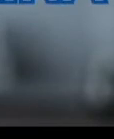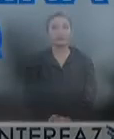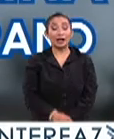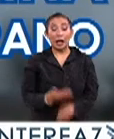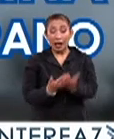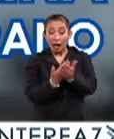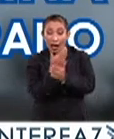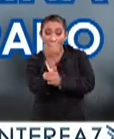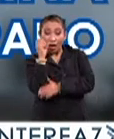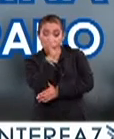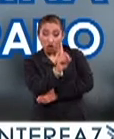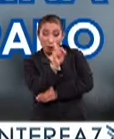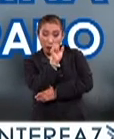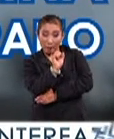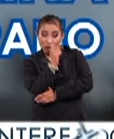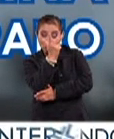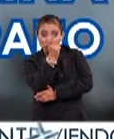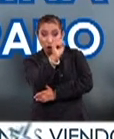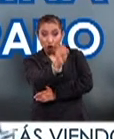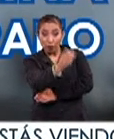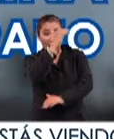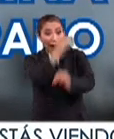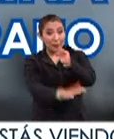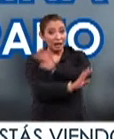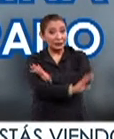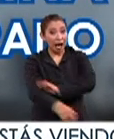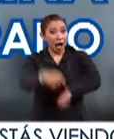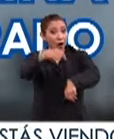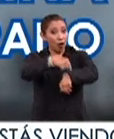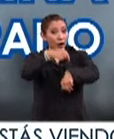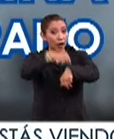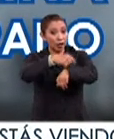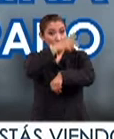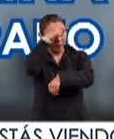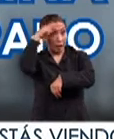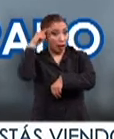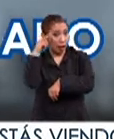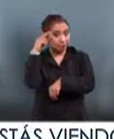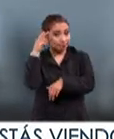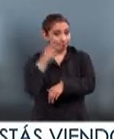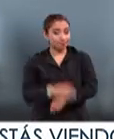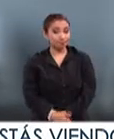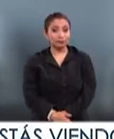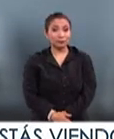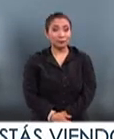La madrugada del domingo 28 de octubre termina el horario de verano.